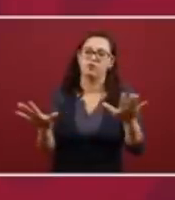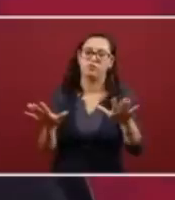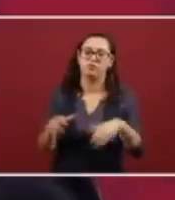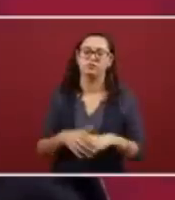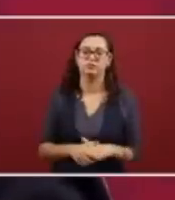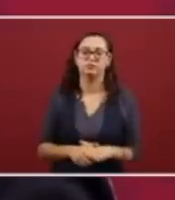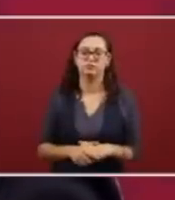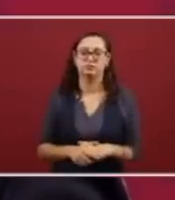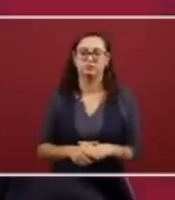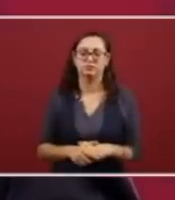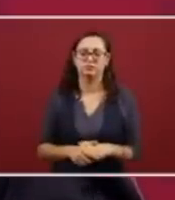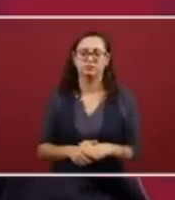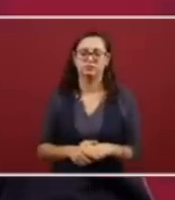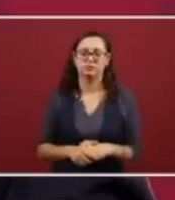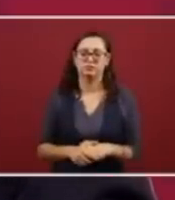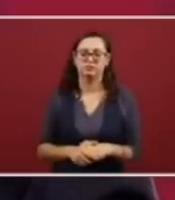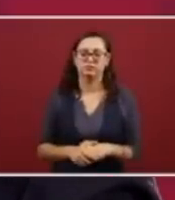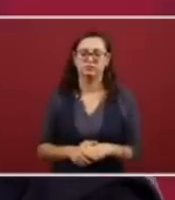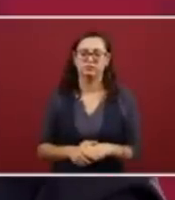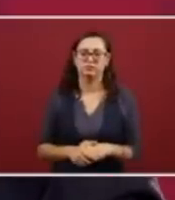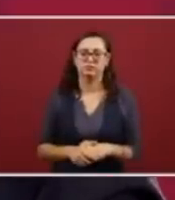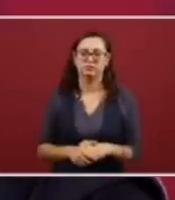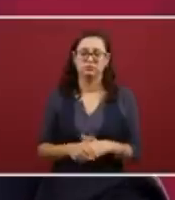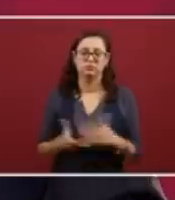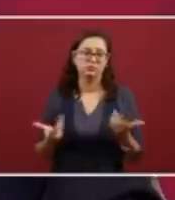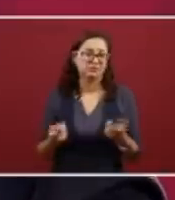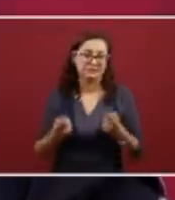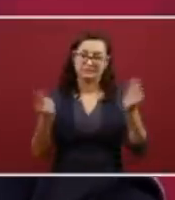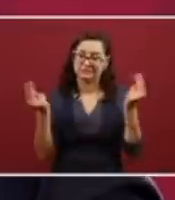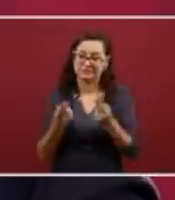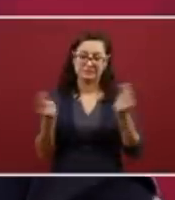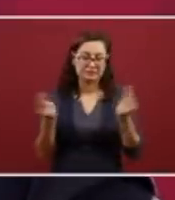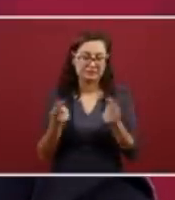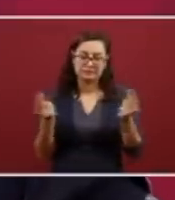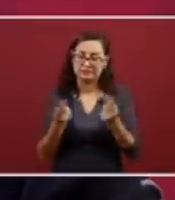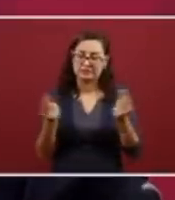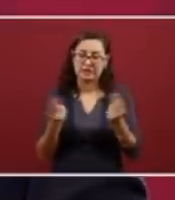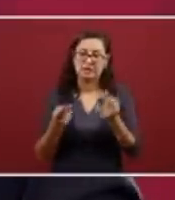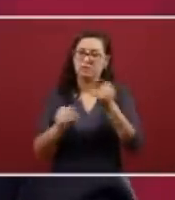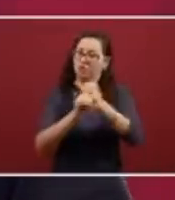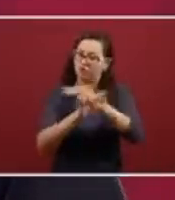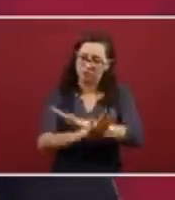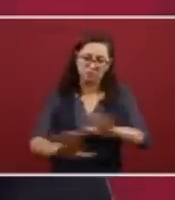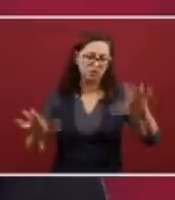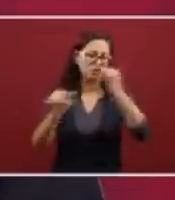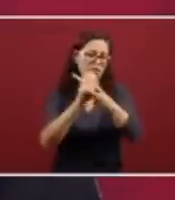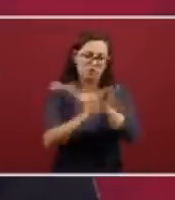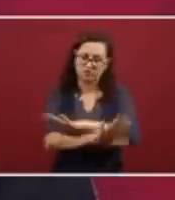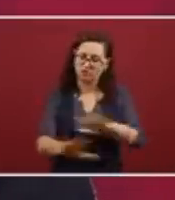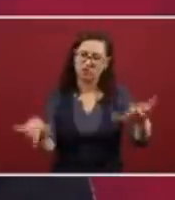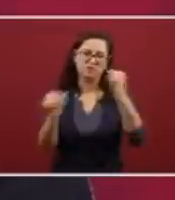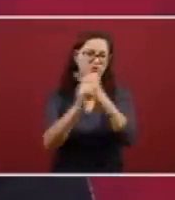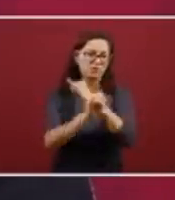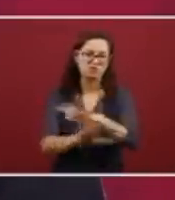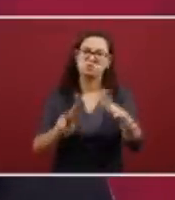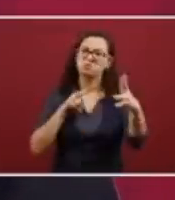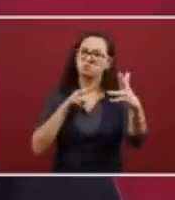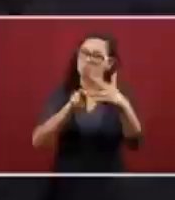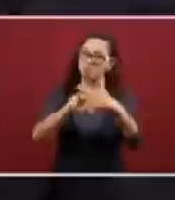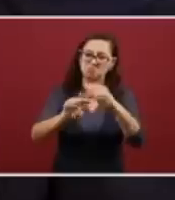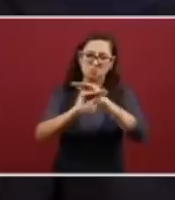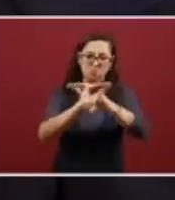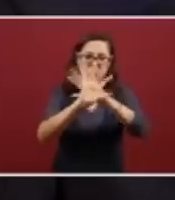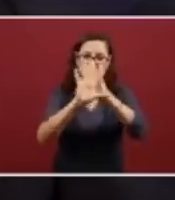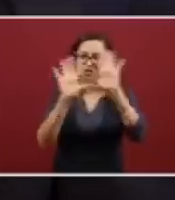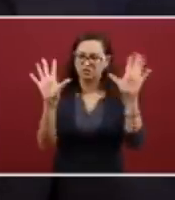pero eso lo que hay que hacer es a veces transparentar todo que están